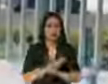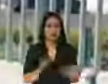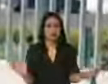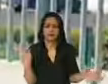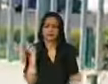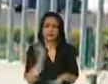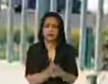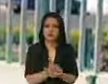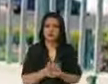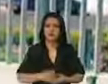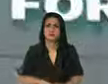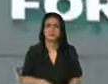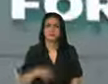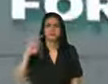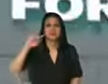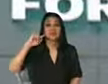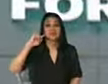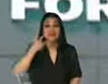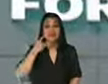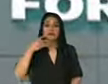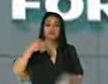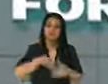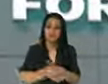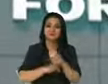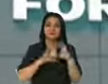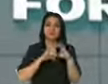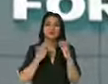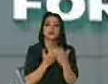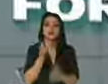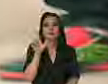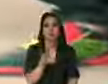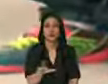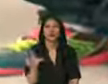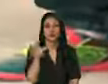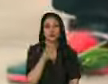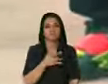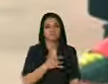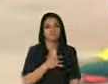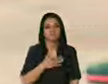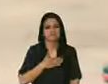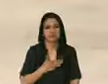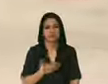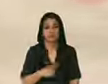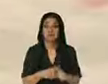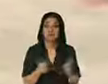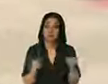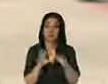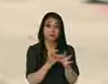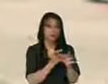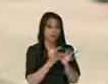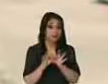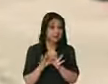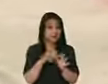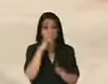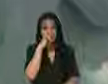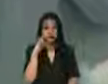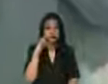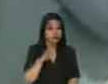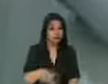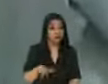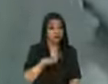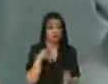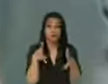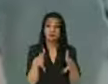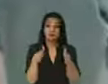A la pequeña Brittany le tocaba retornar a clases este lunes, pero lamentablemente ya no estará con sus compañeros ni con sus